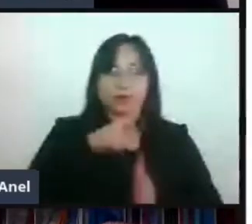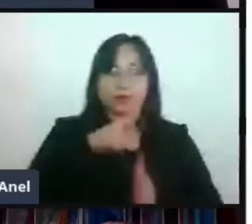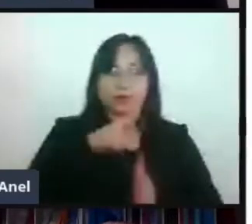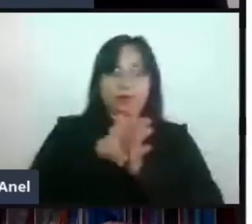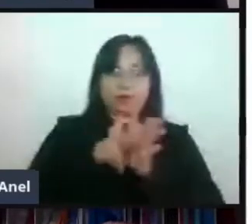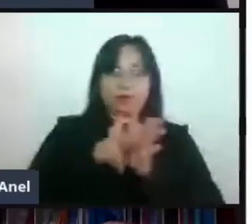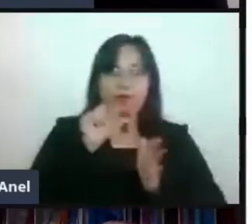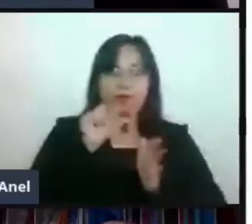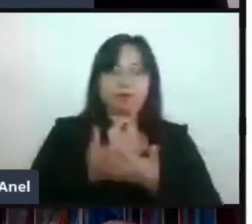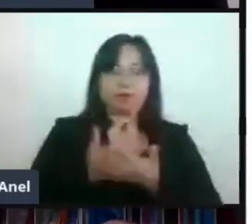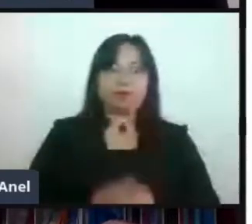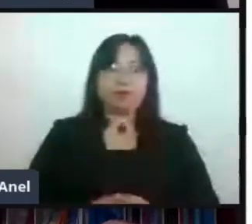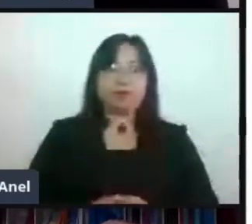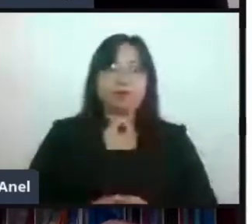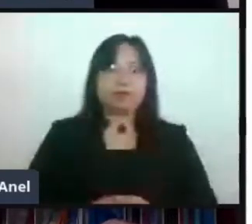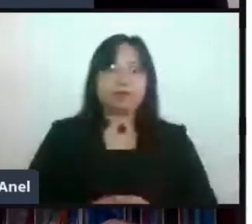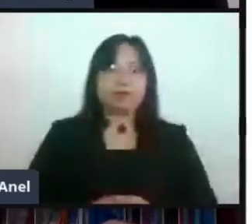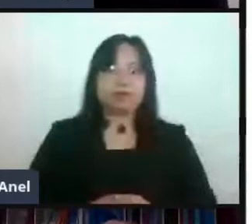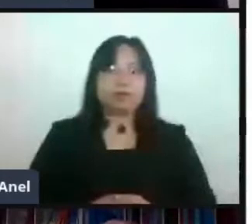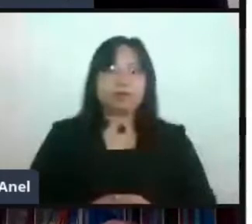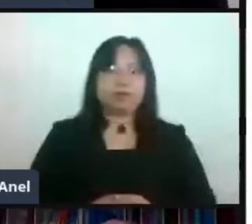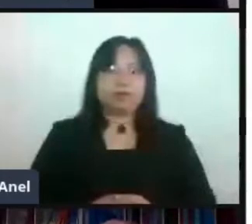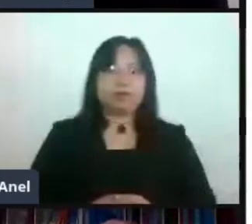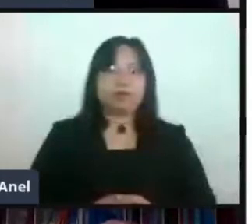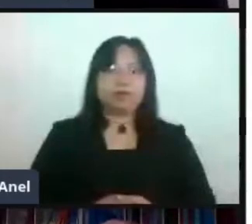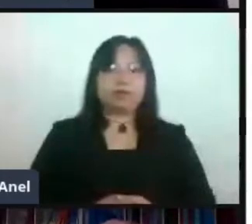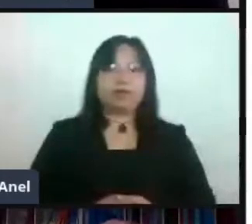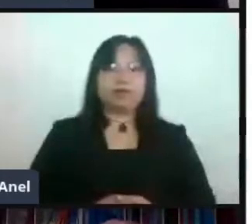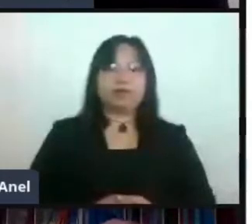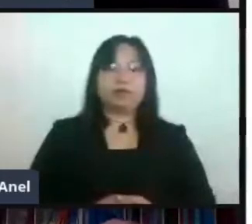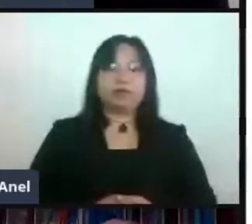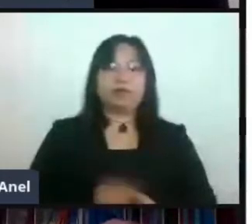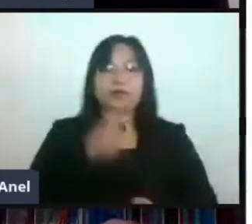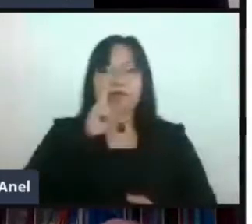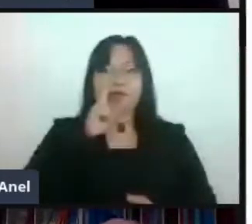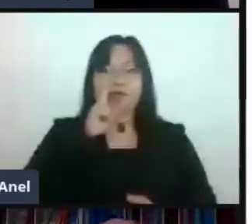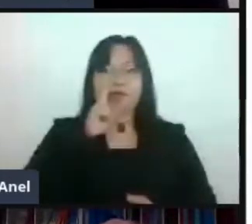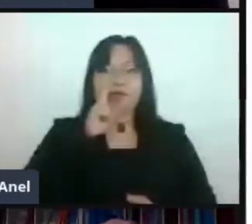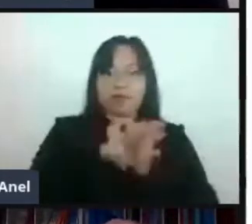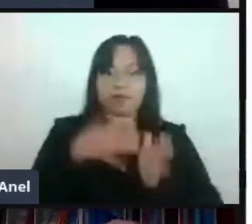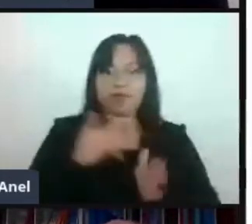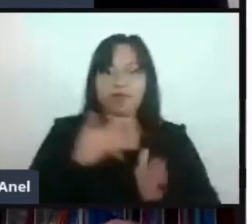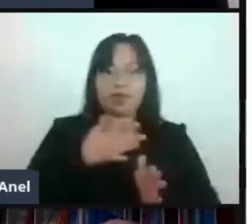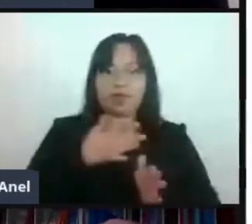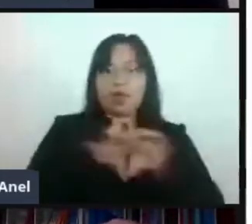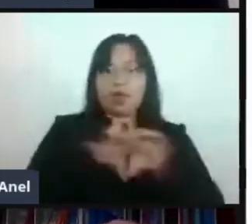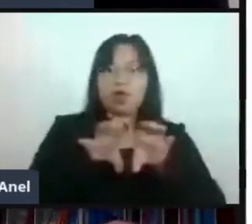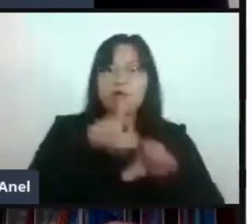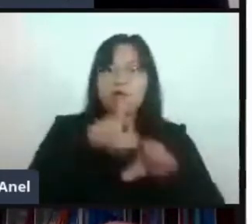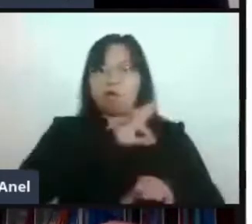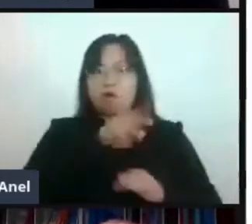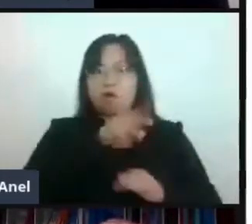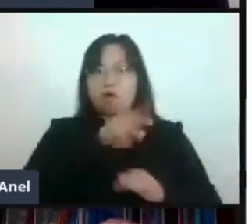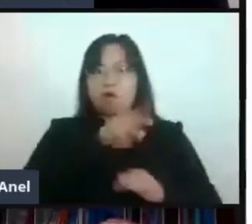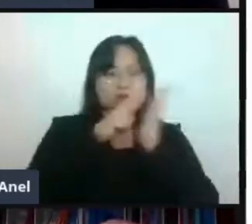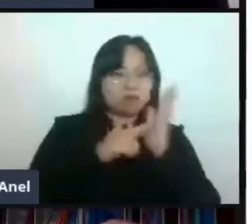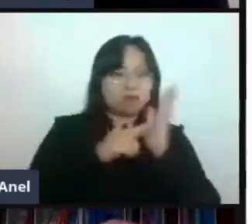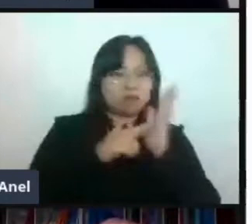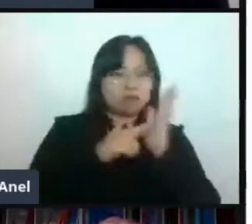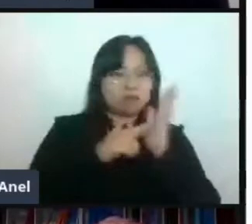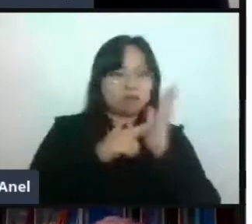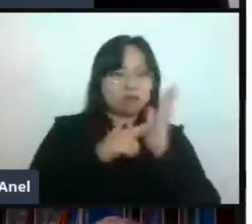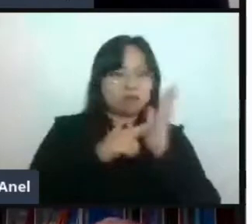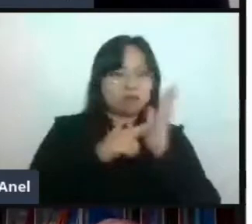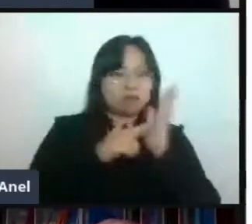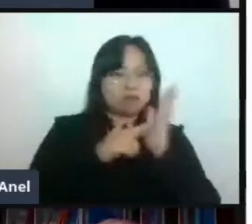regresar rápidamente a esto. Hay un video de cómo generar una rúbrica que también pueden consultar posteriormente,